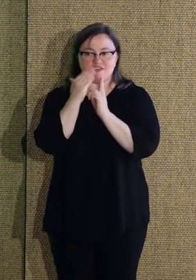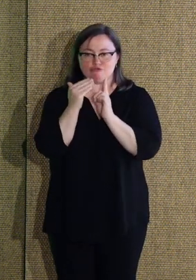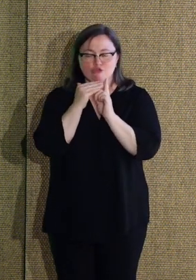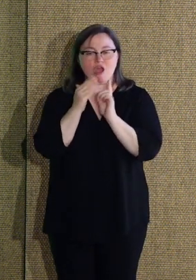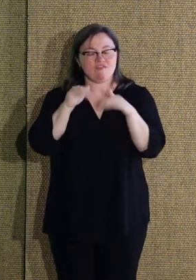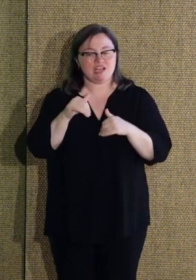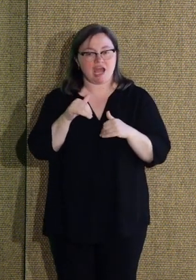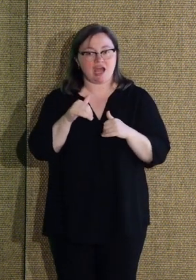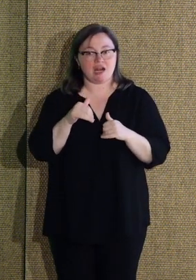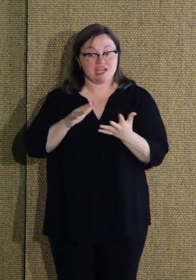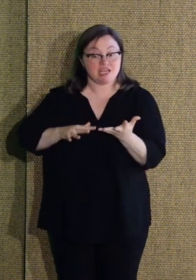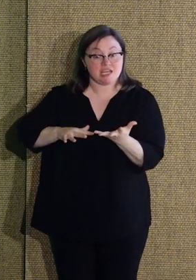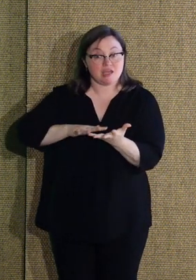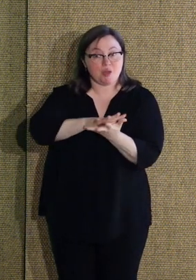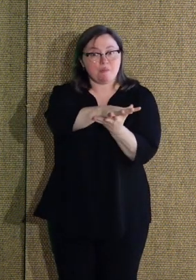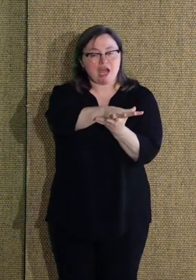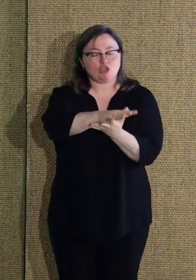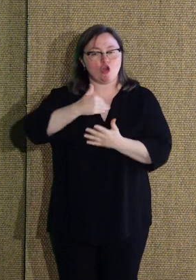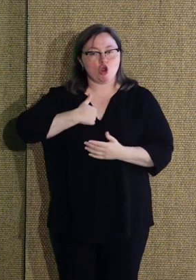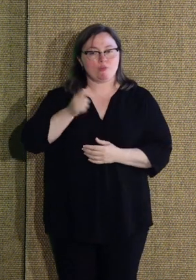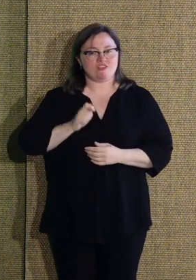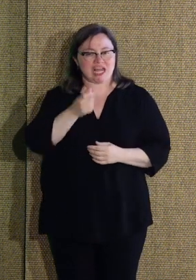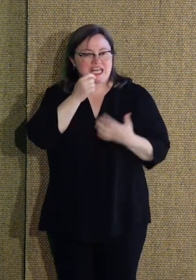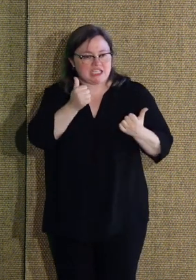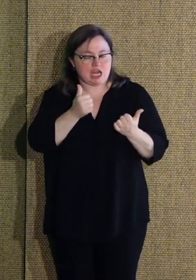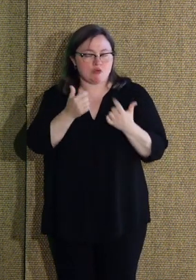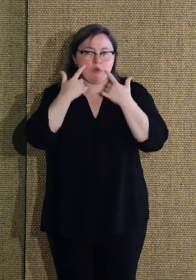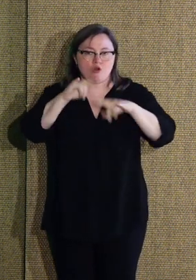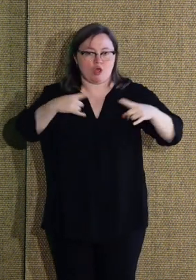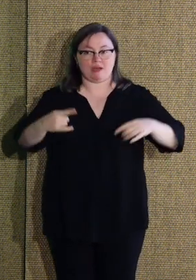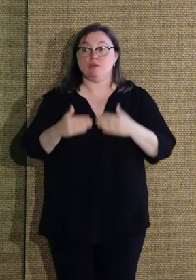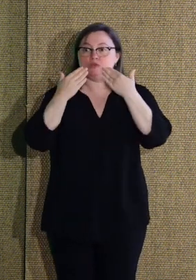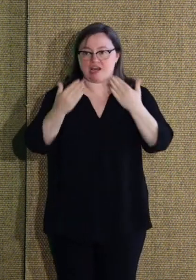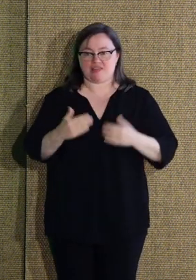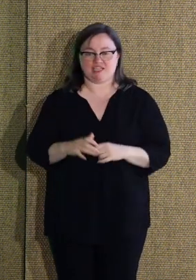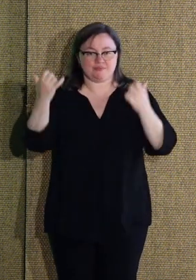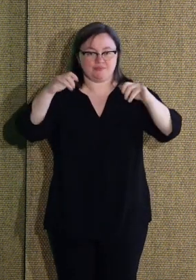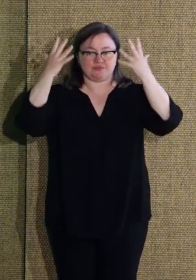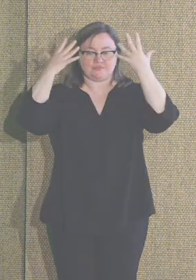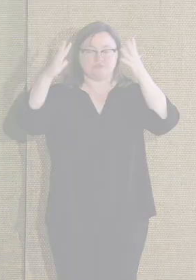creo que al final nuestro impacto como profesionales sanitarios se nota. Muchas gracias.